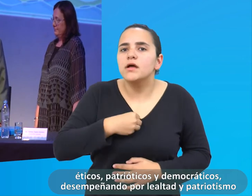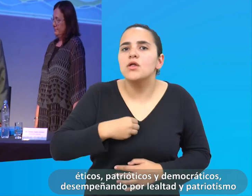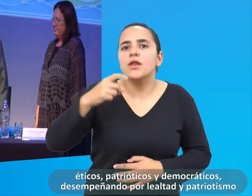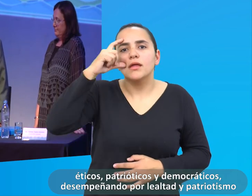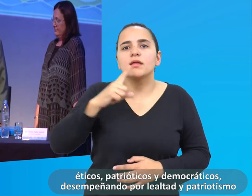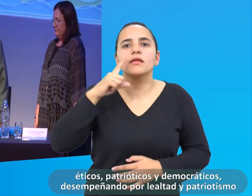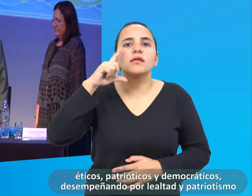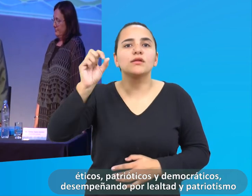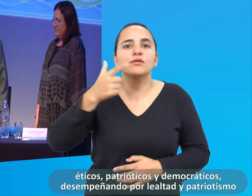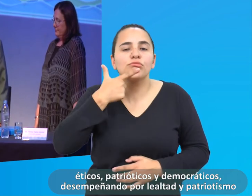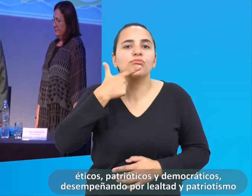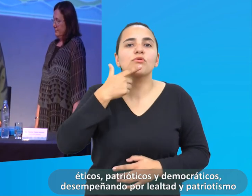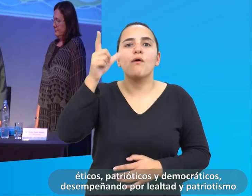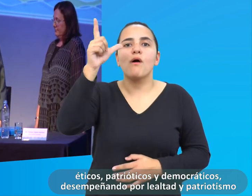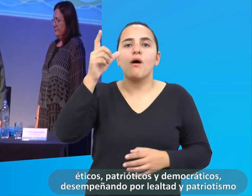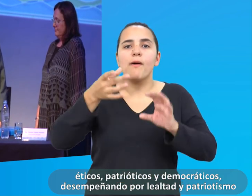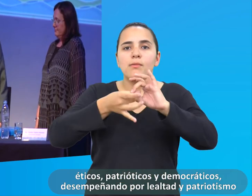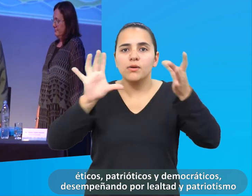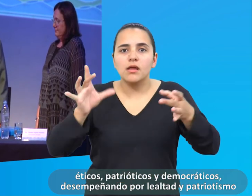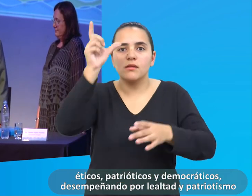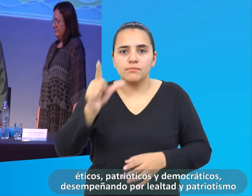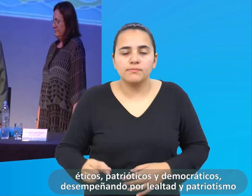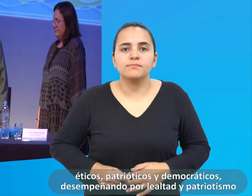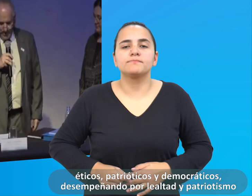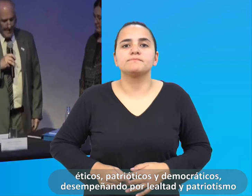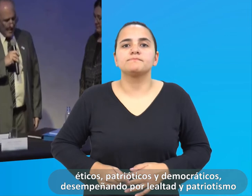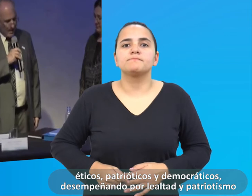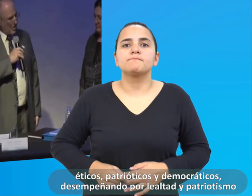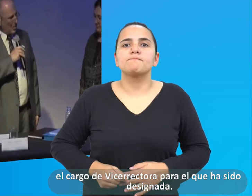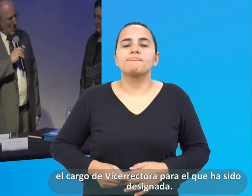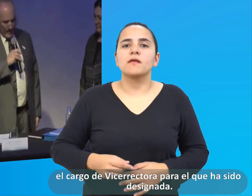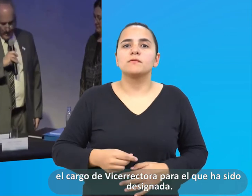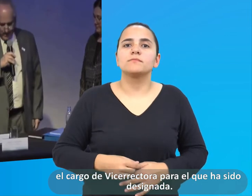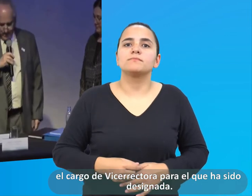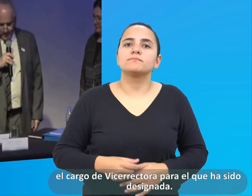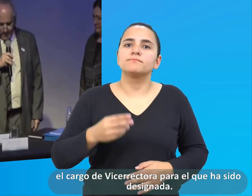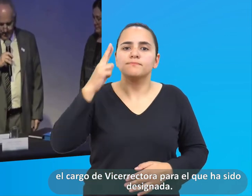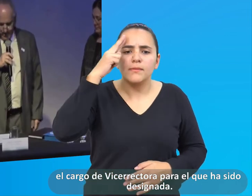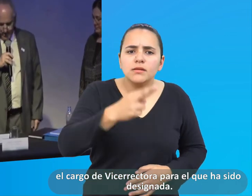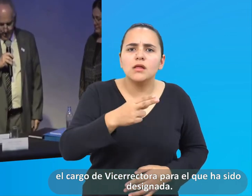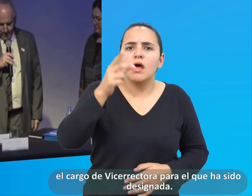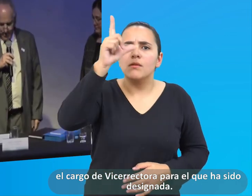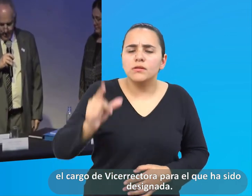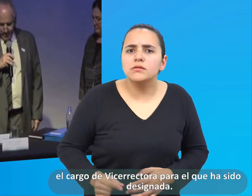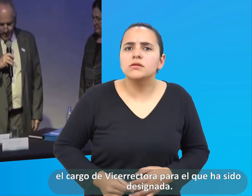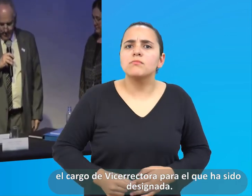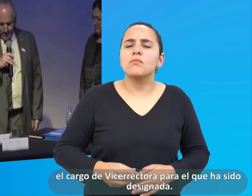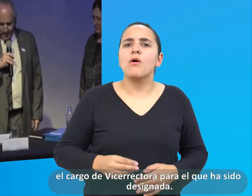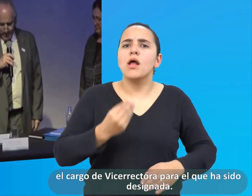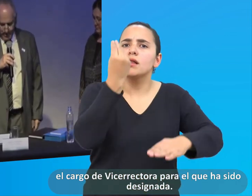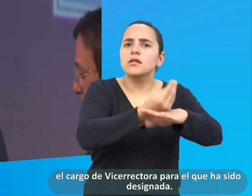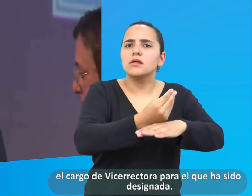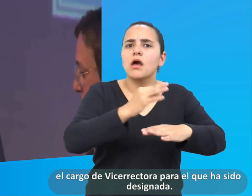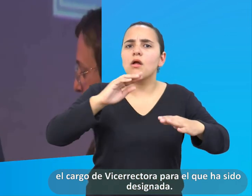afianzando los valores éticos, patrióticos y democráticos, desempeñando con lealtad y patriotismo el cargo